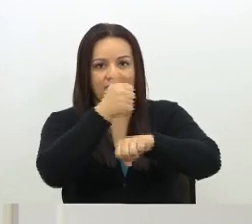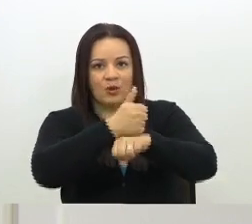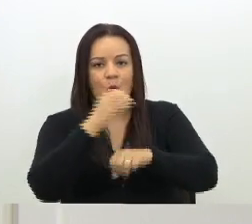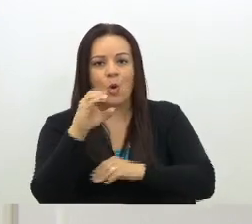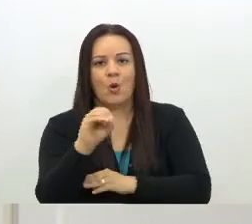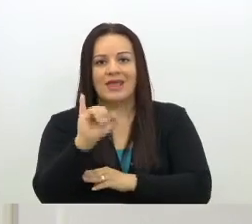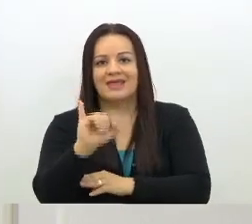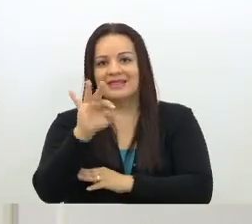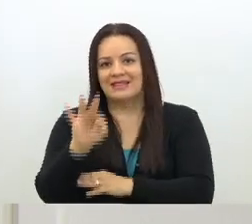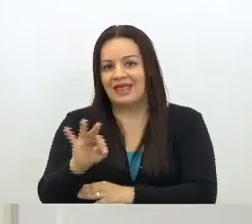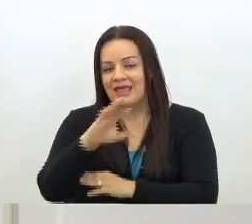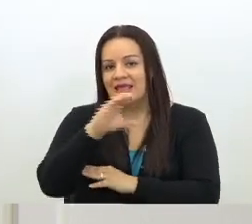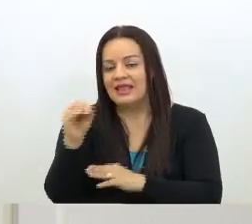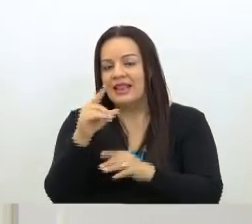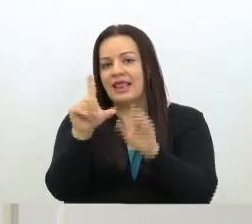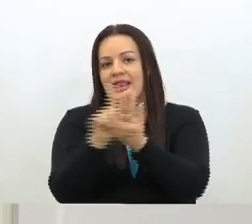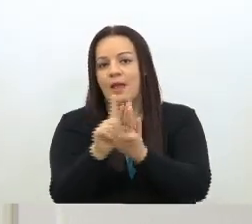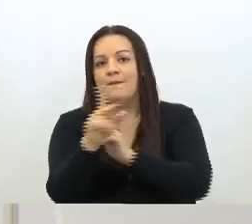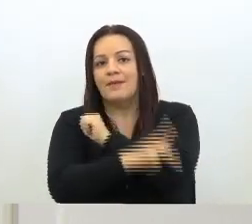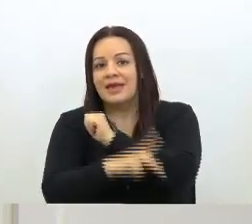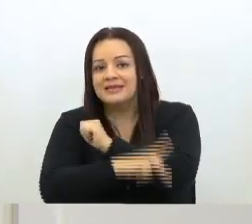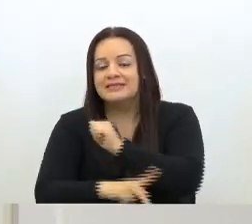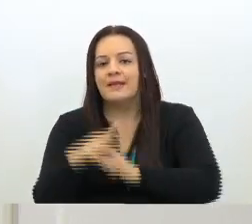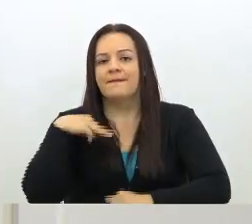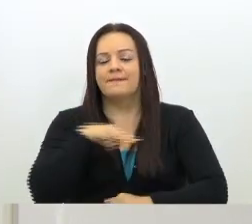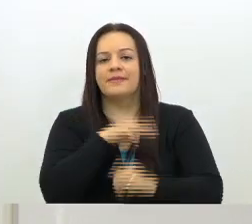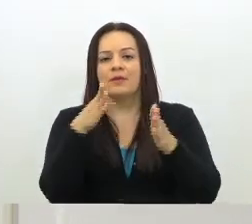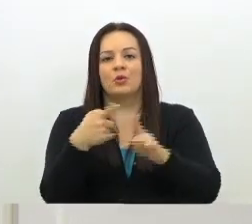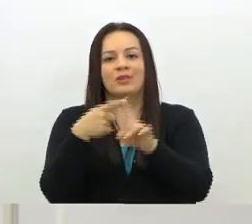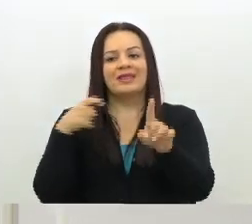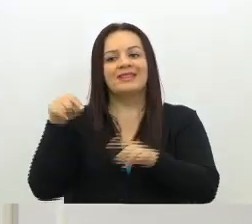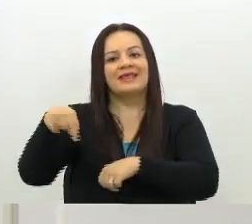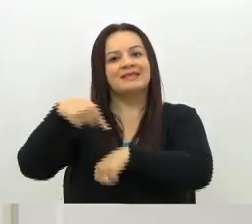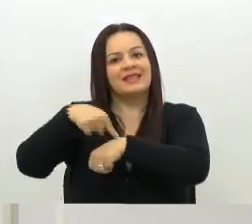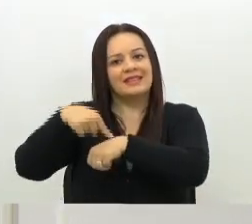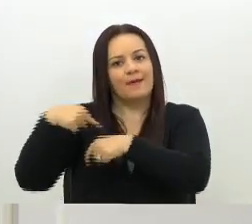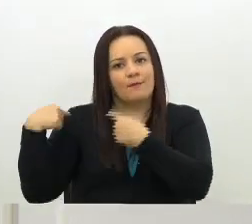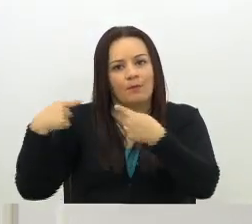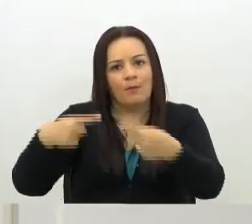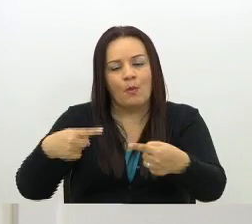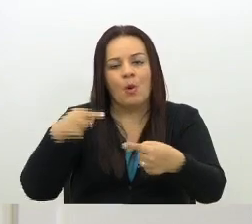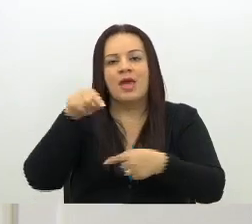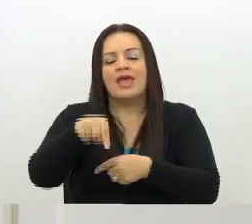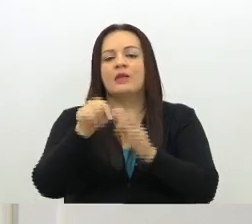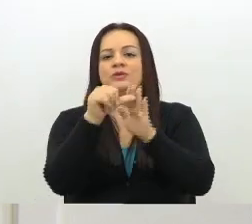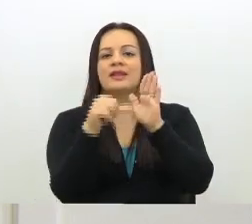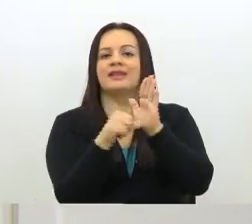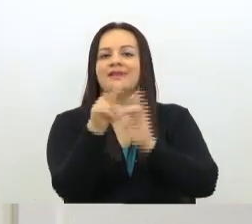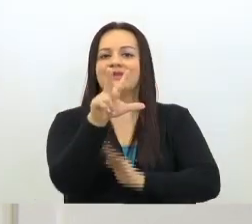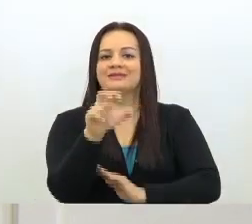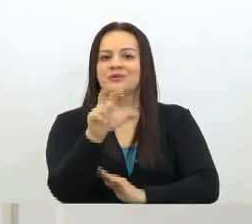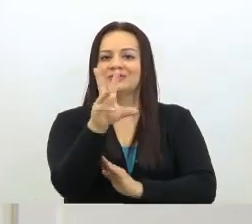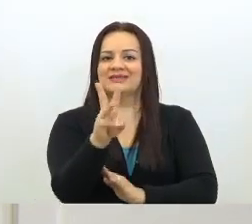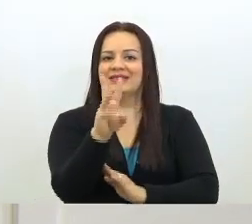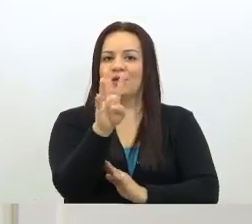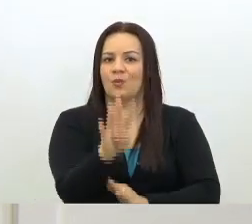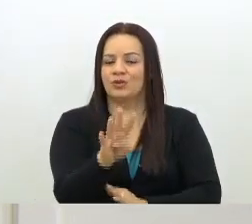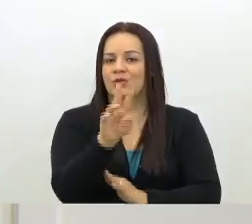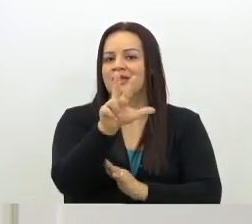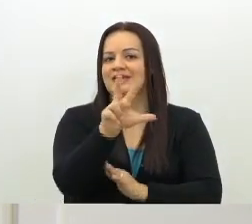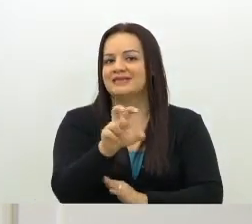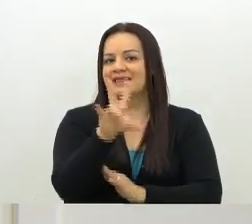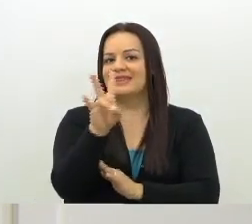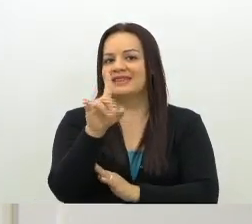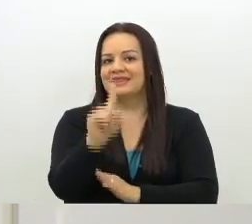las legislaciones de sus países miembros, desde esa época, en los artículos 364 y